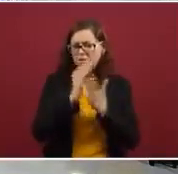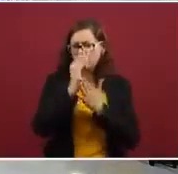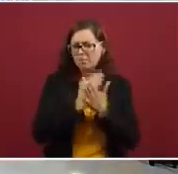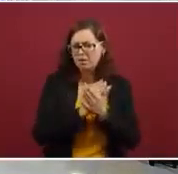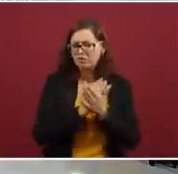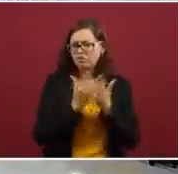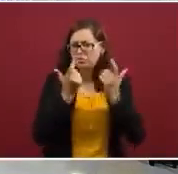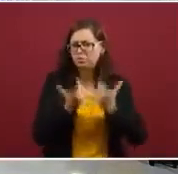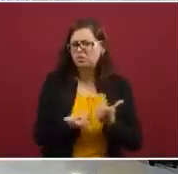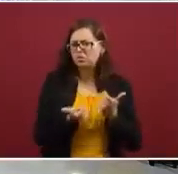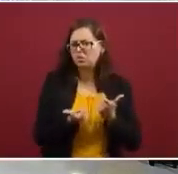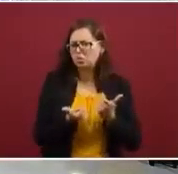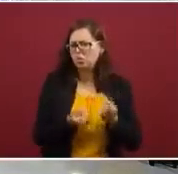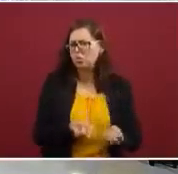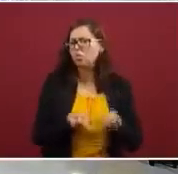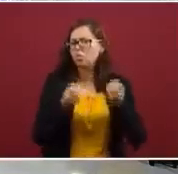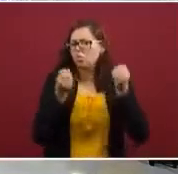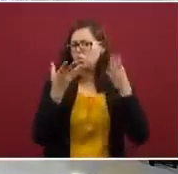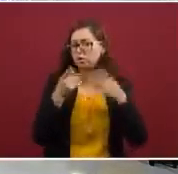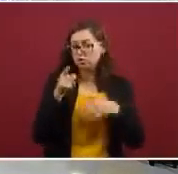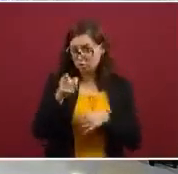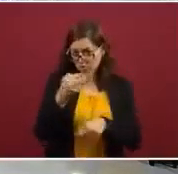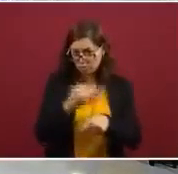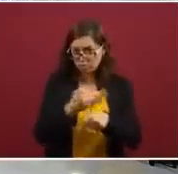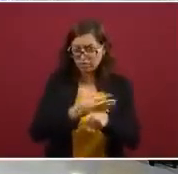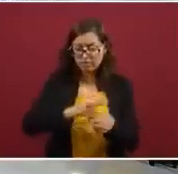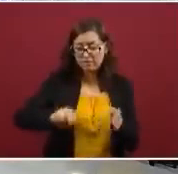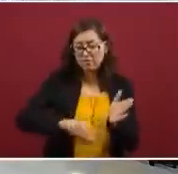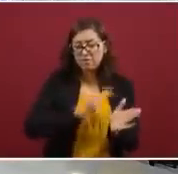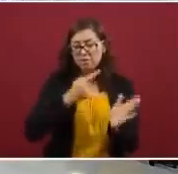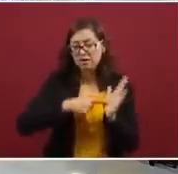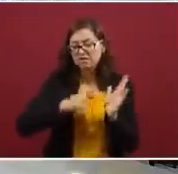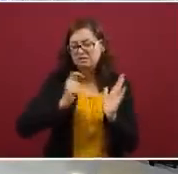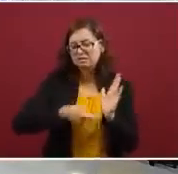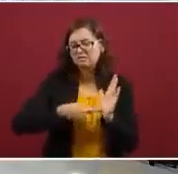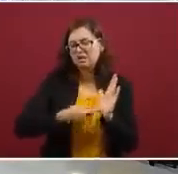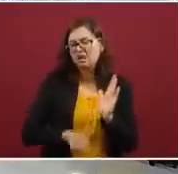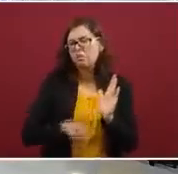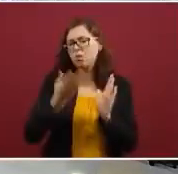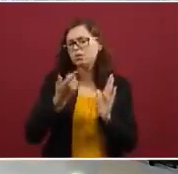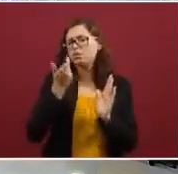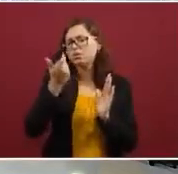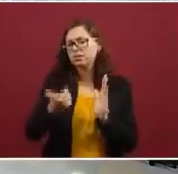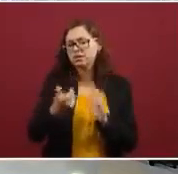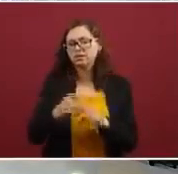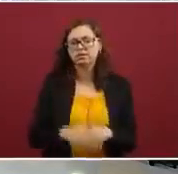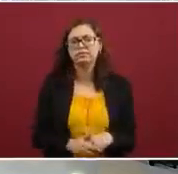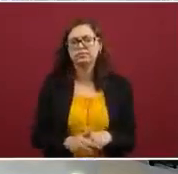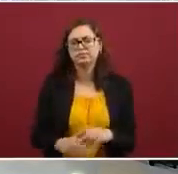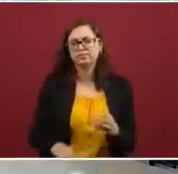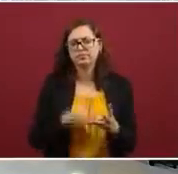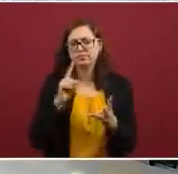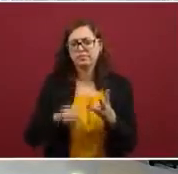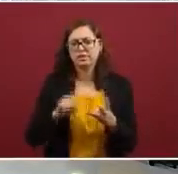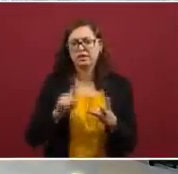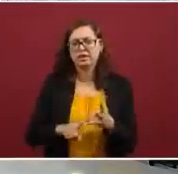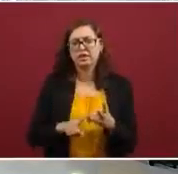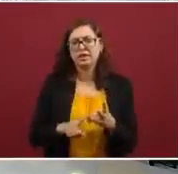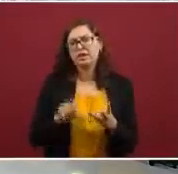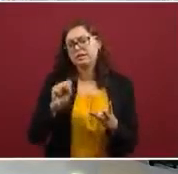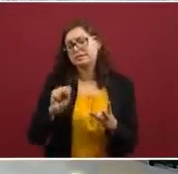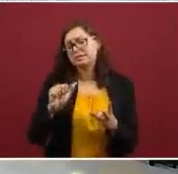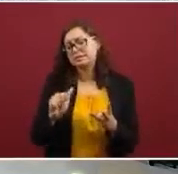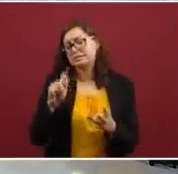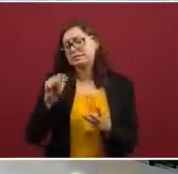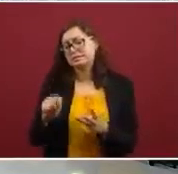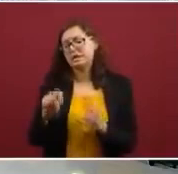pesos, digamos, cuánto costará el decreto que usted acaba de firmar. Y finalmente preguntarle si el sistema de administración tributaria o la